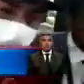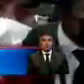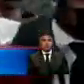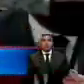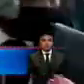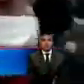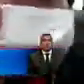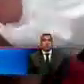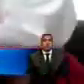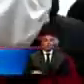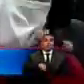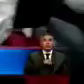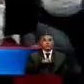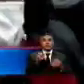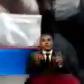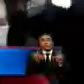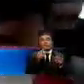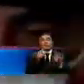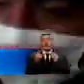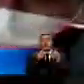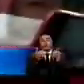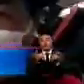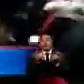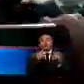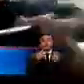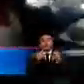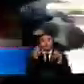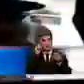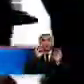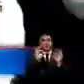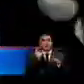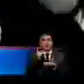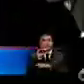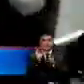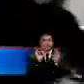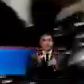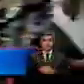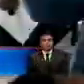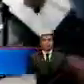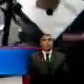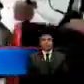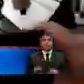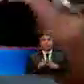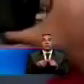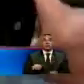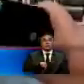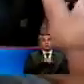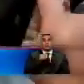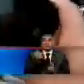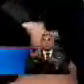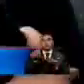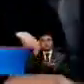Esperamos resultados de este diálogo. Esperamos por el bien del país. Así que venimos a